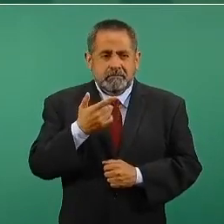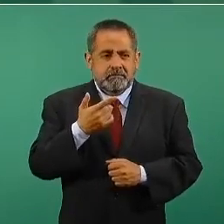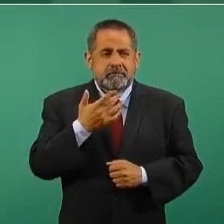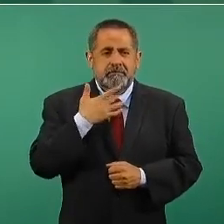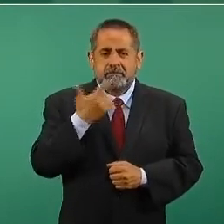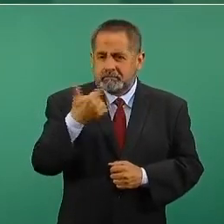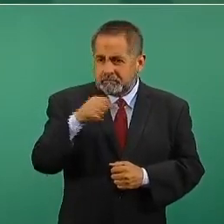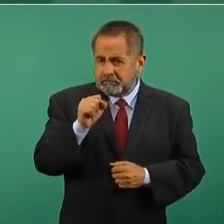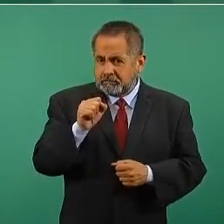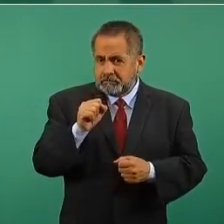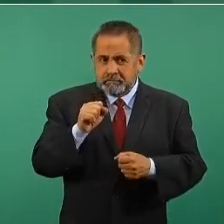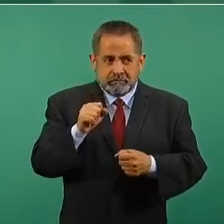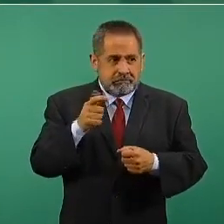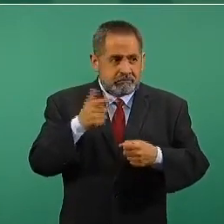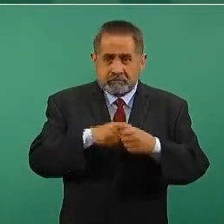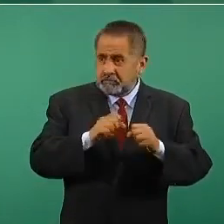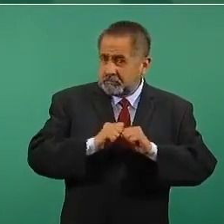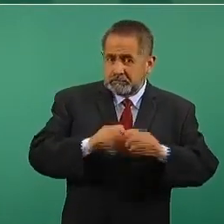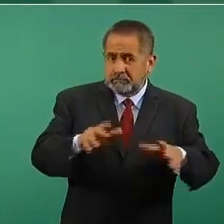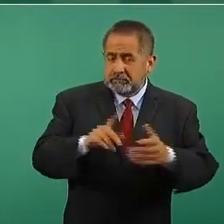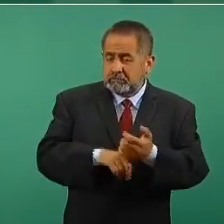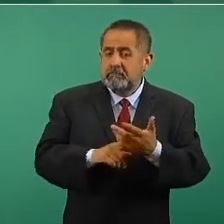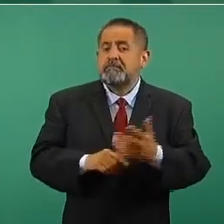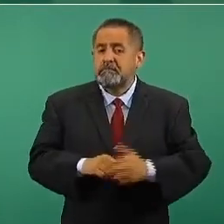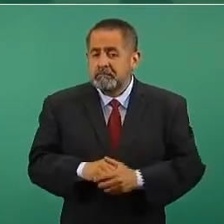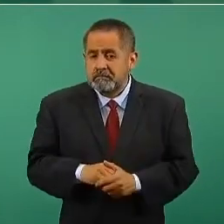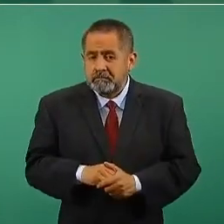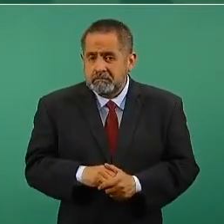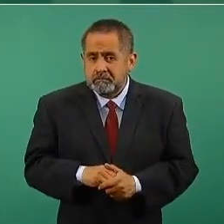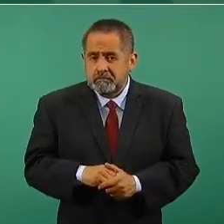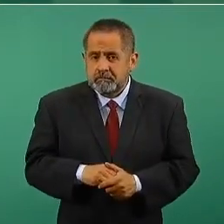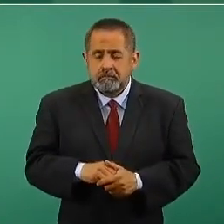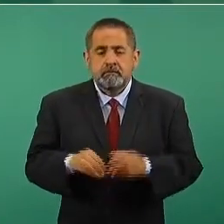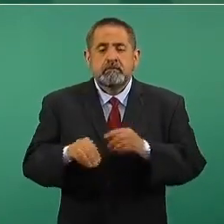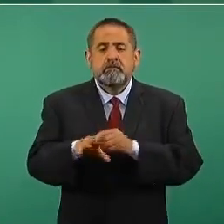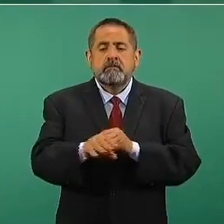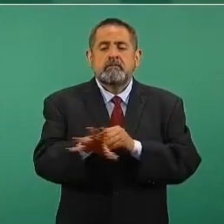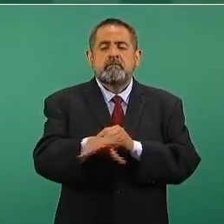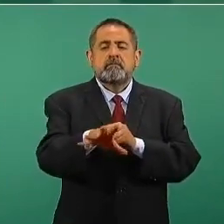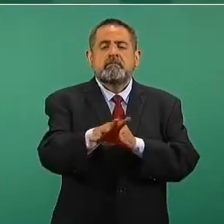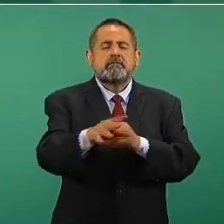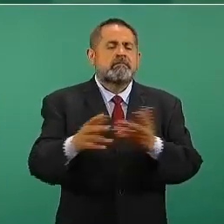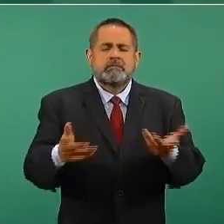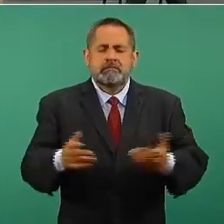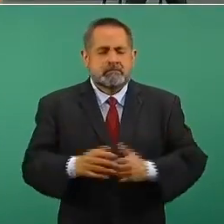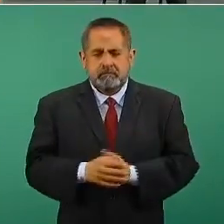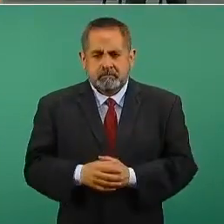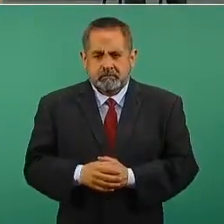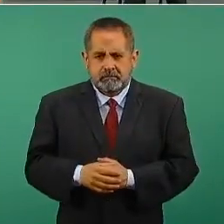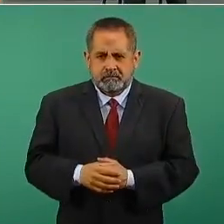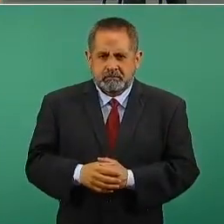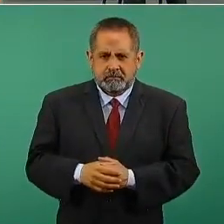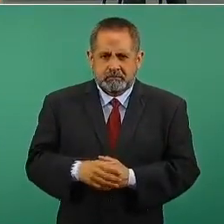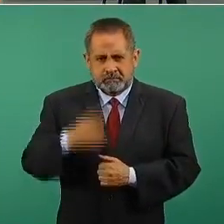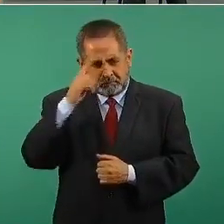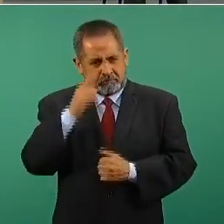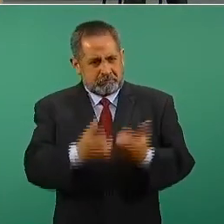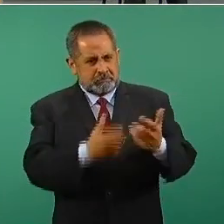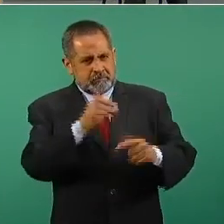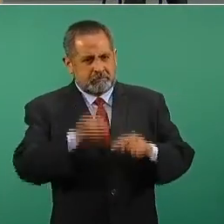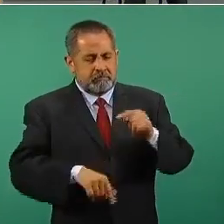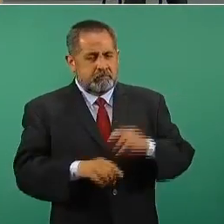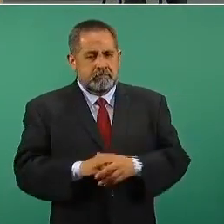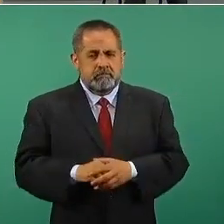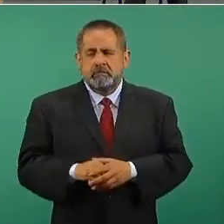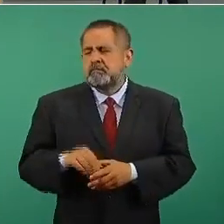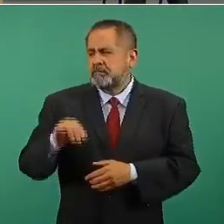eran los extinguidores. Sí, no, pero bueno, sí hubo… para apagar el fuego. Sí,